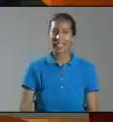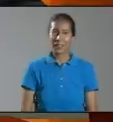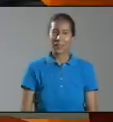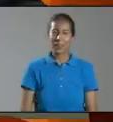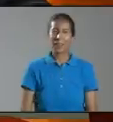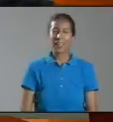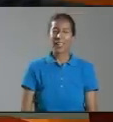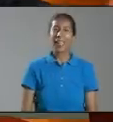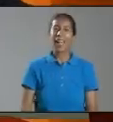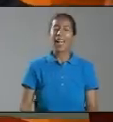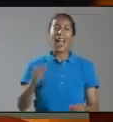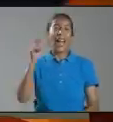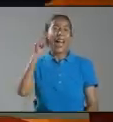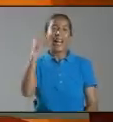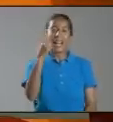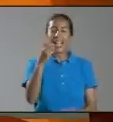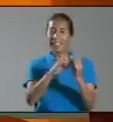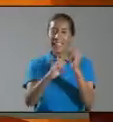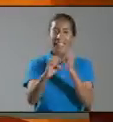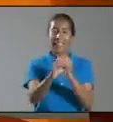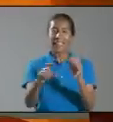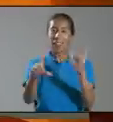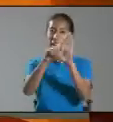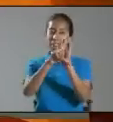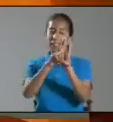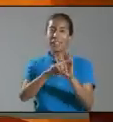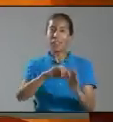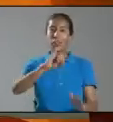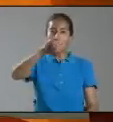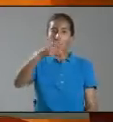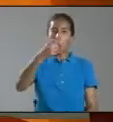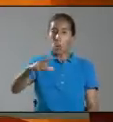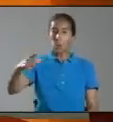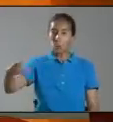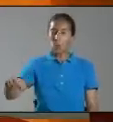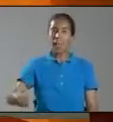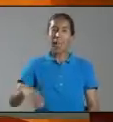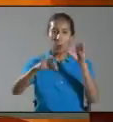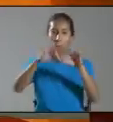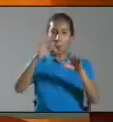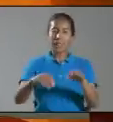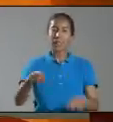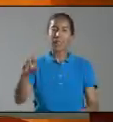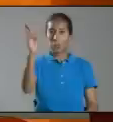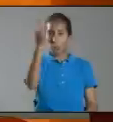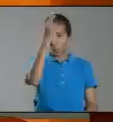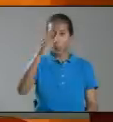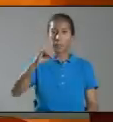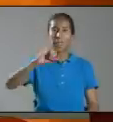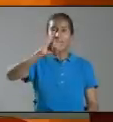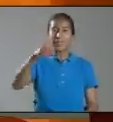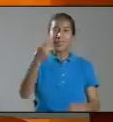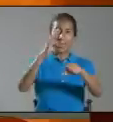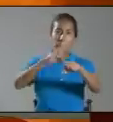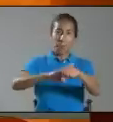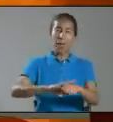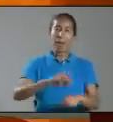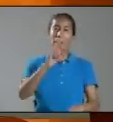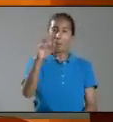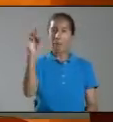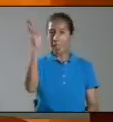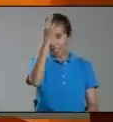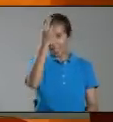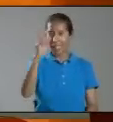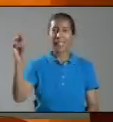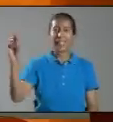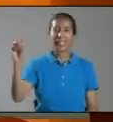Génesis, Éxodo, Levítico, Número, Deuteronomio, ¿verdad? Josué, Jueces. ¿Qué dijiste después? Ruth, Samuel, primera y segunda, Reyes, primera y segunda, Crónicas, primera y